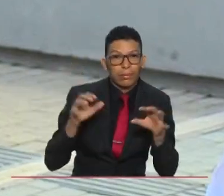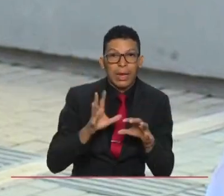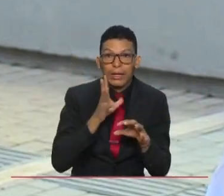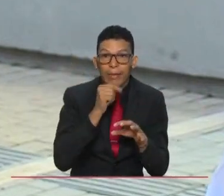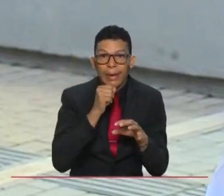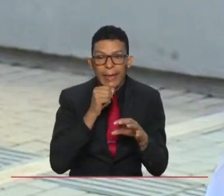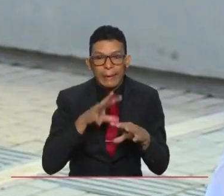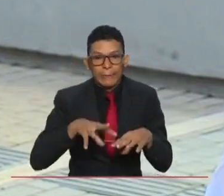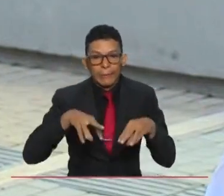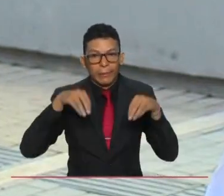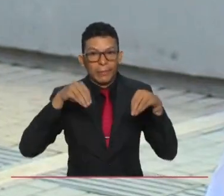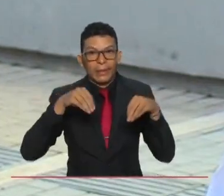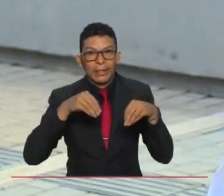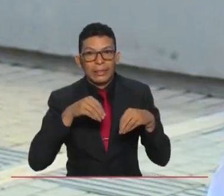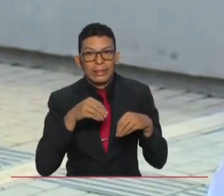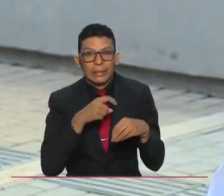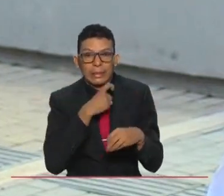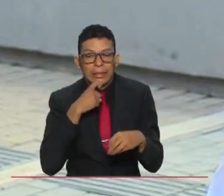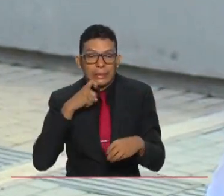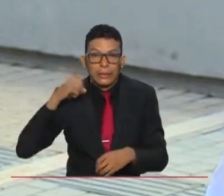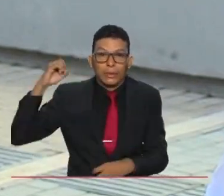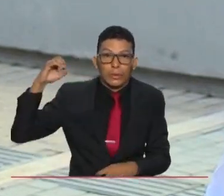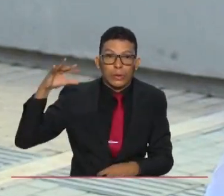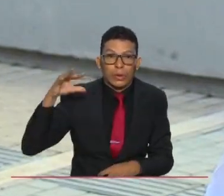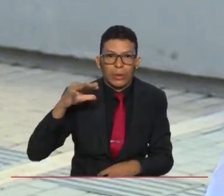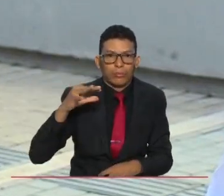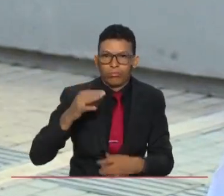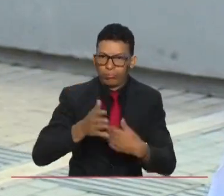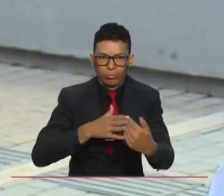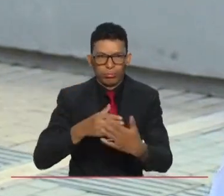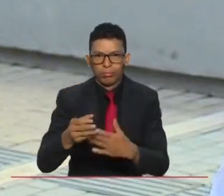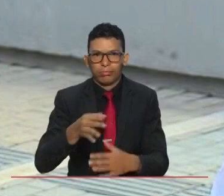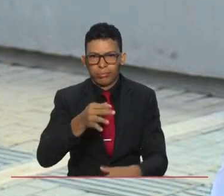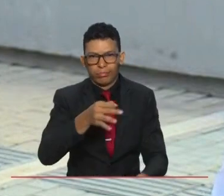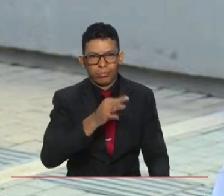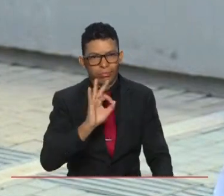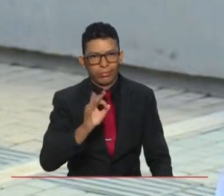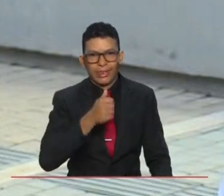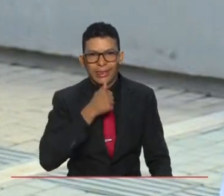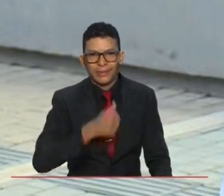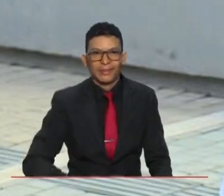tener agua potable, lo que quizá en otros municipios no vaya a ser posible. Veamos.